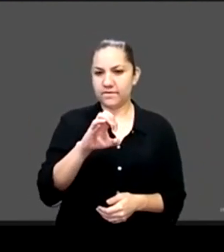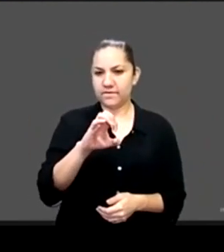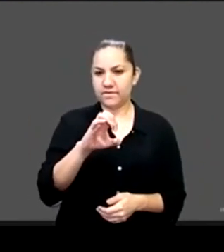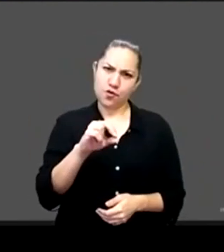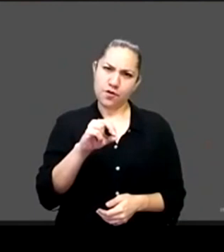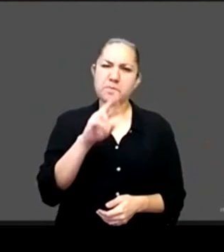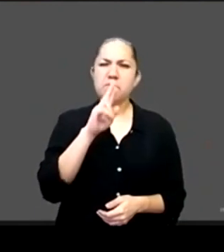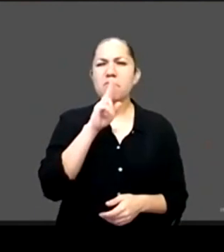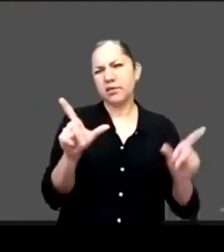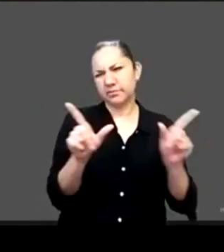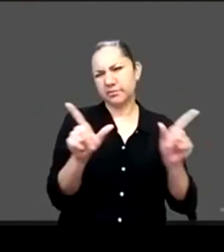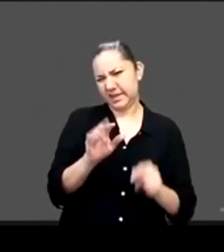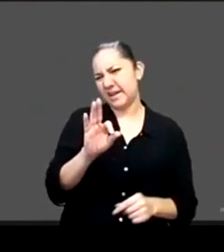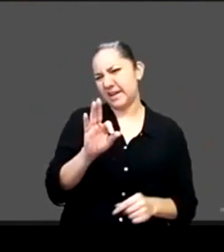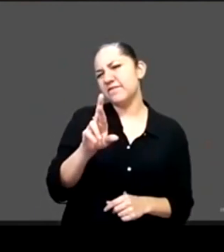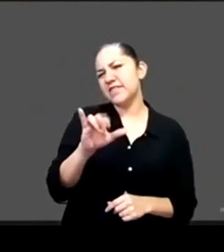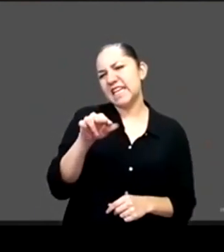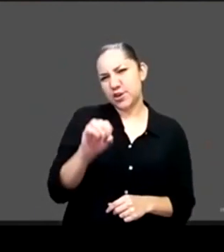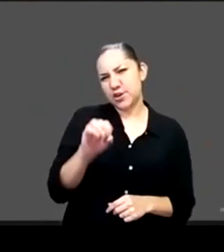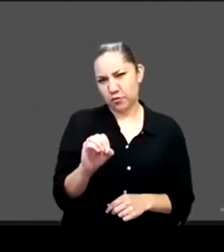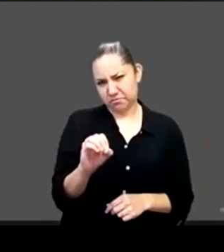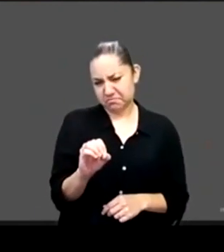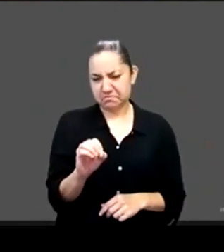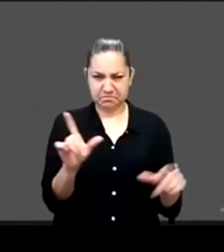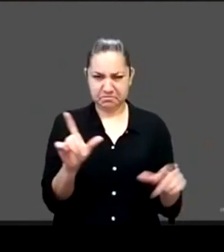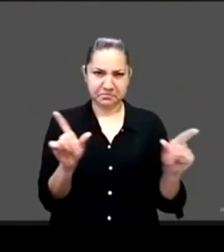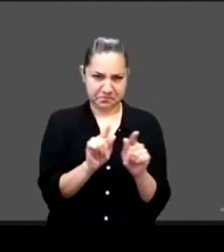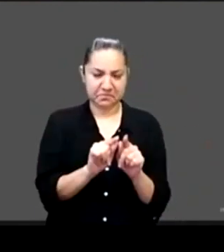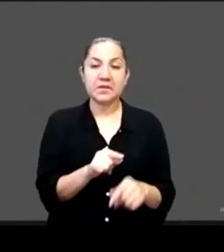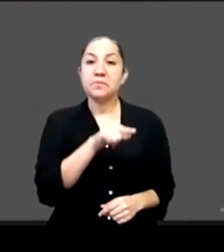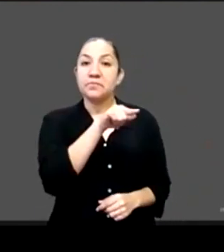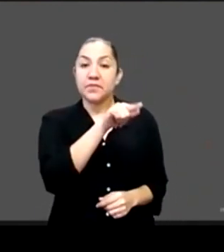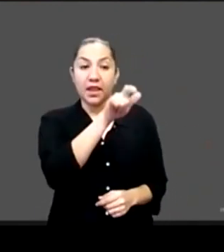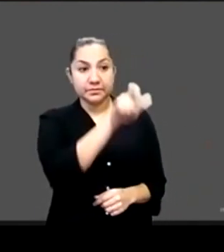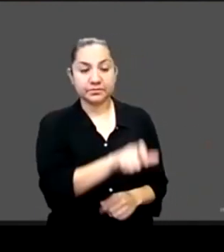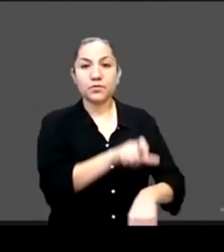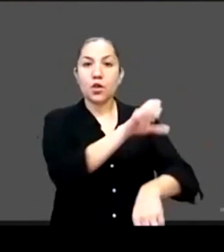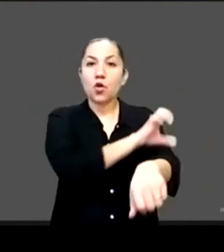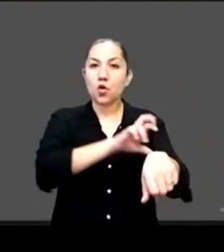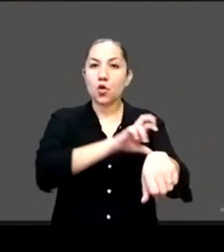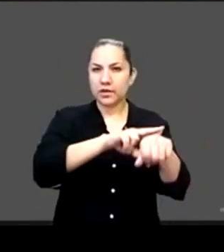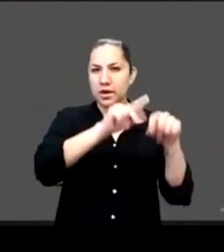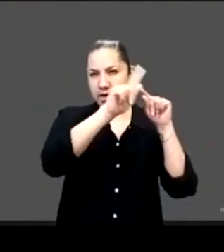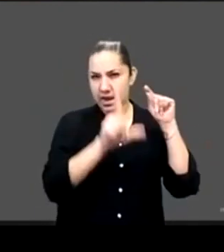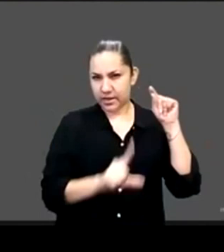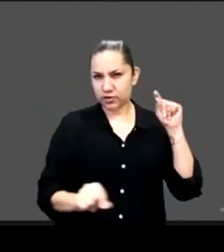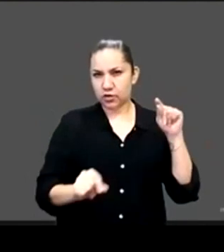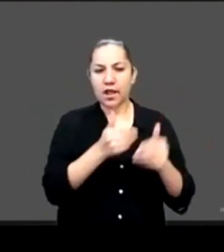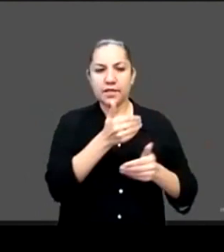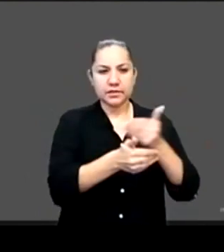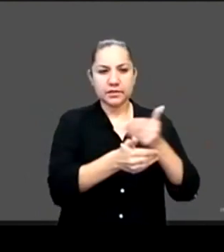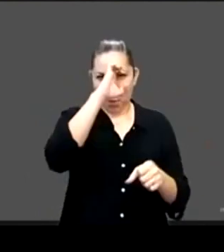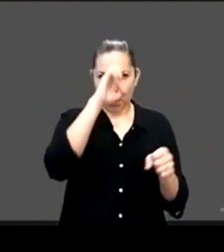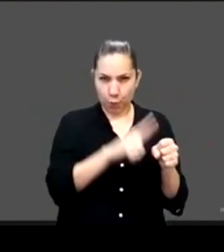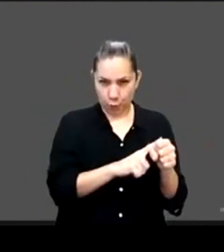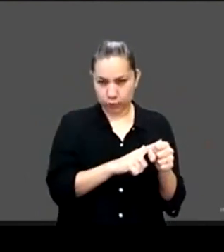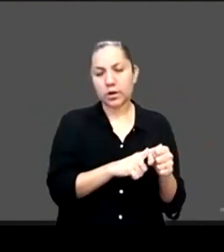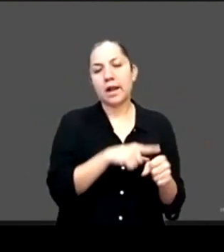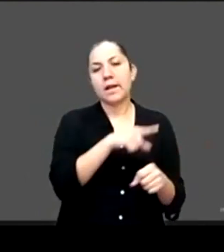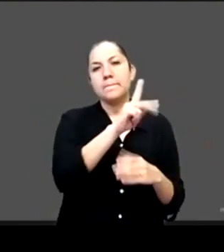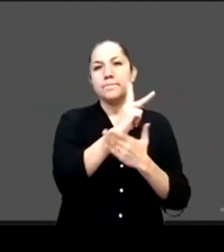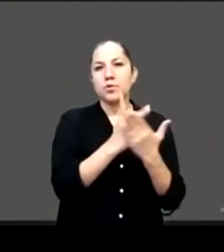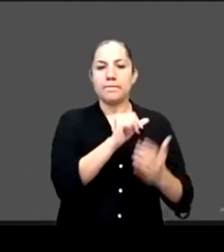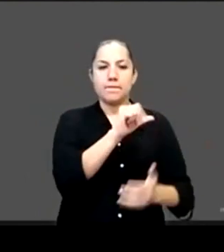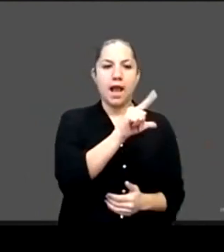pongamos ¿no? Él es Coordinador Nacional de Desarrollo Cultural Infantil, Programa Alas y Raíces de la Secretaría de